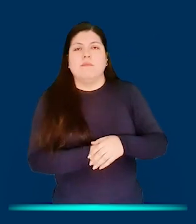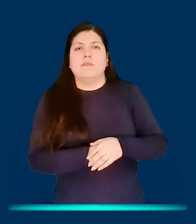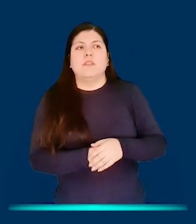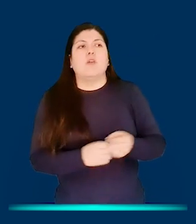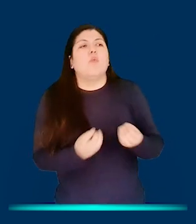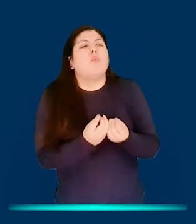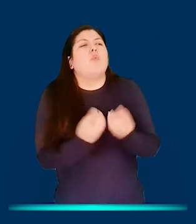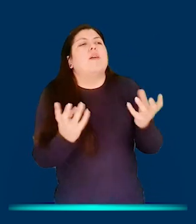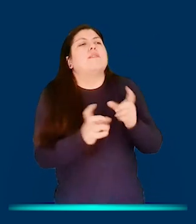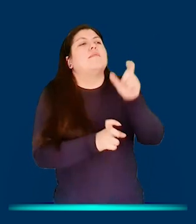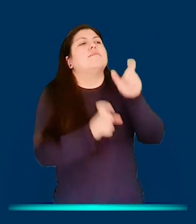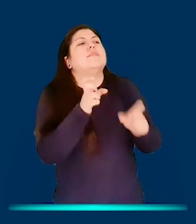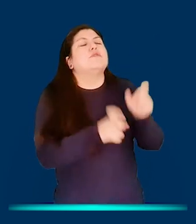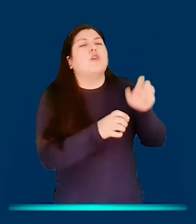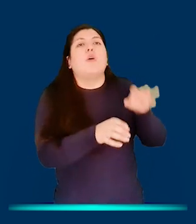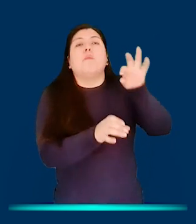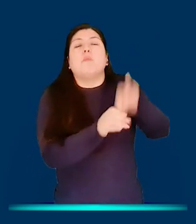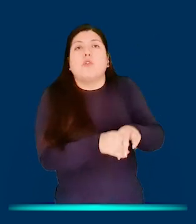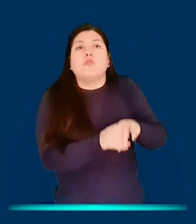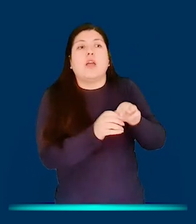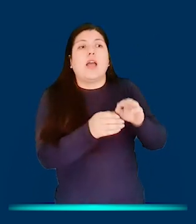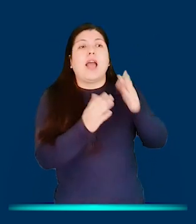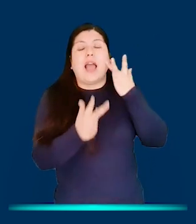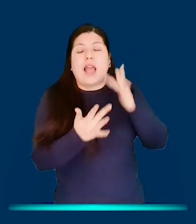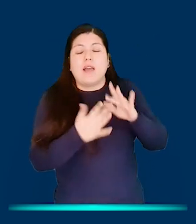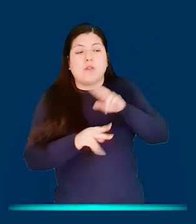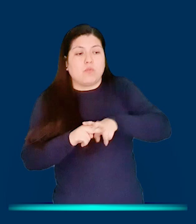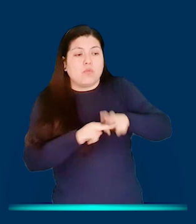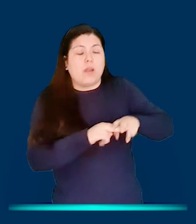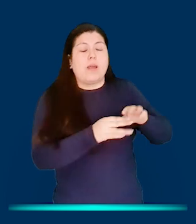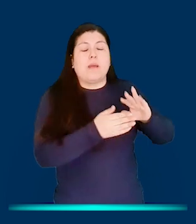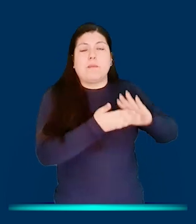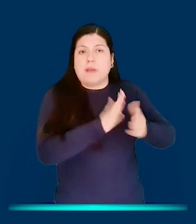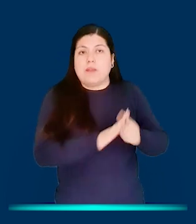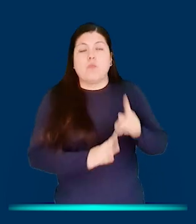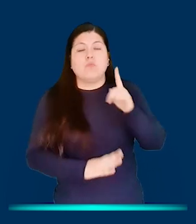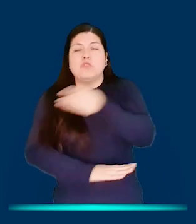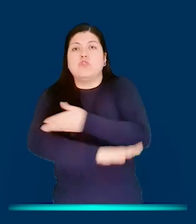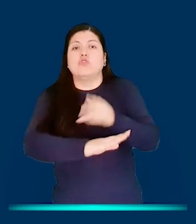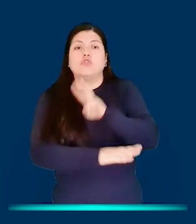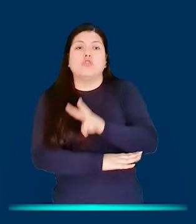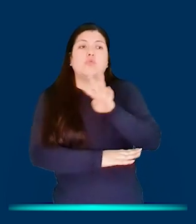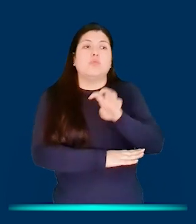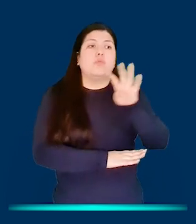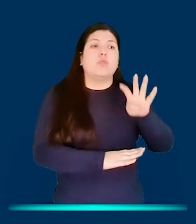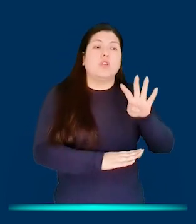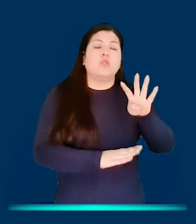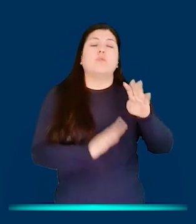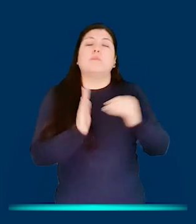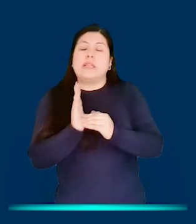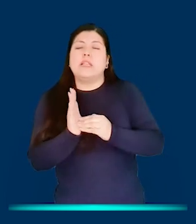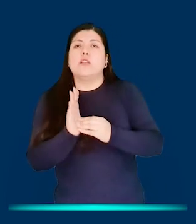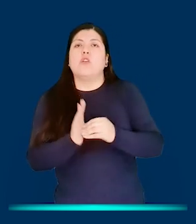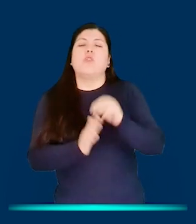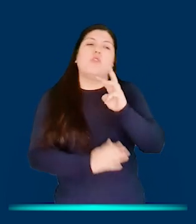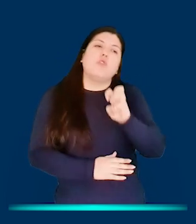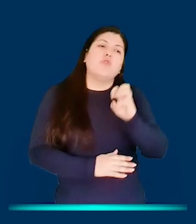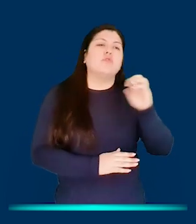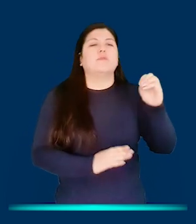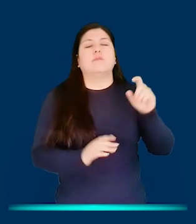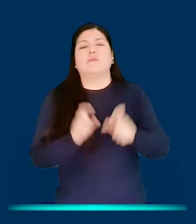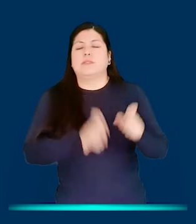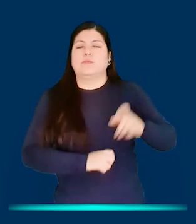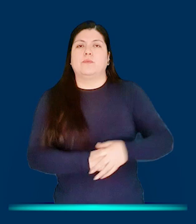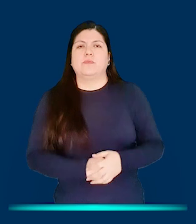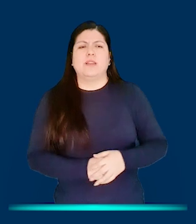municipios, sino las personas que están en la zona rural de esos municipios, en los corregimientos de estos municipios. El censo de las curules de